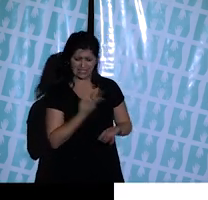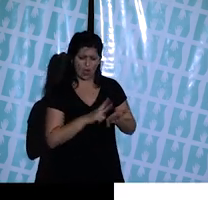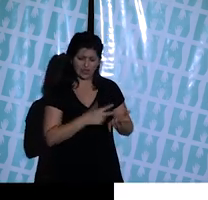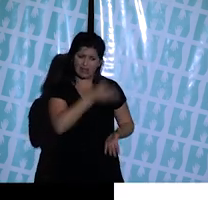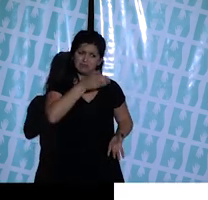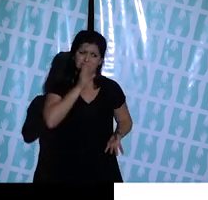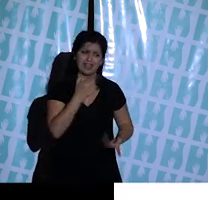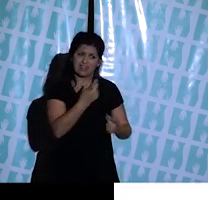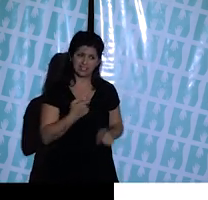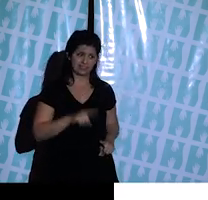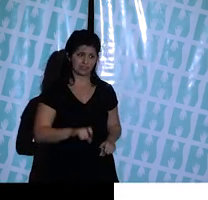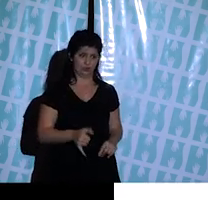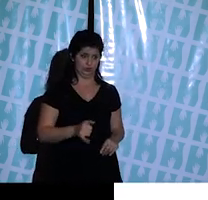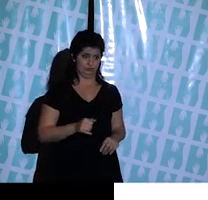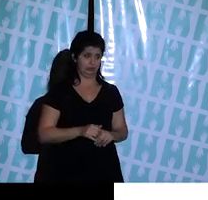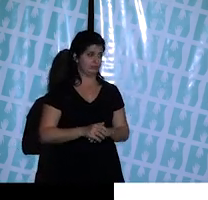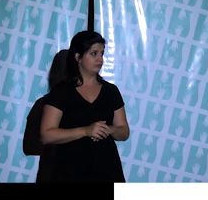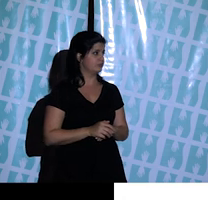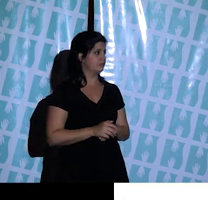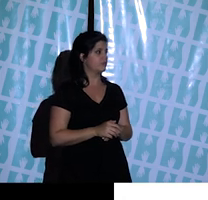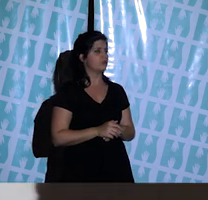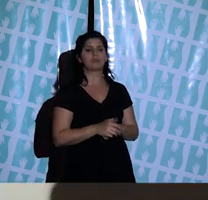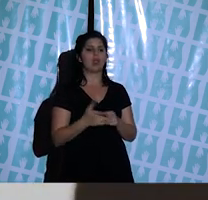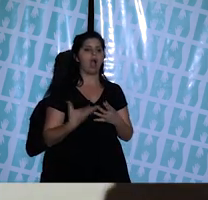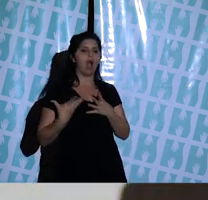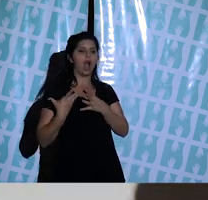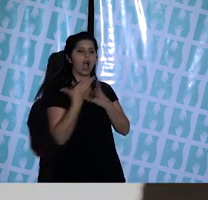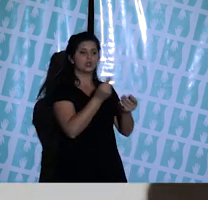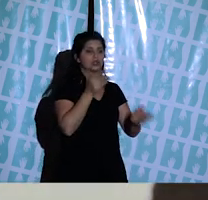Pasamos a aportes para el tratamiento. 15 minutos.